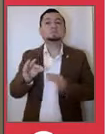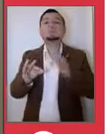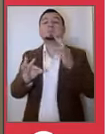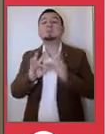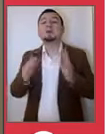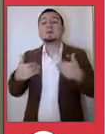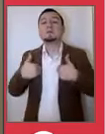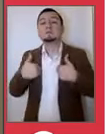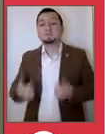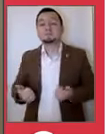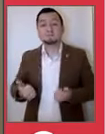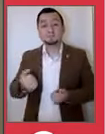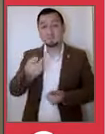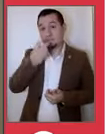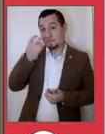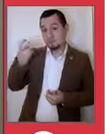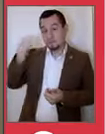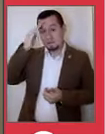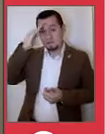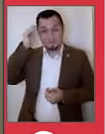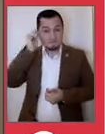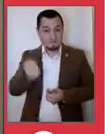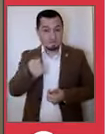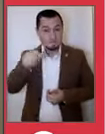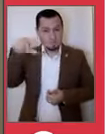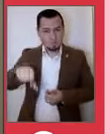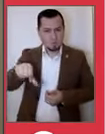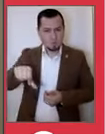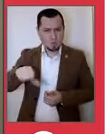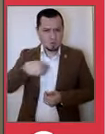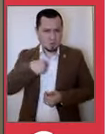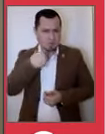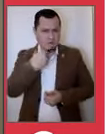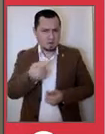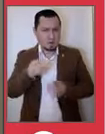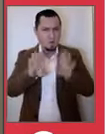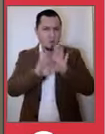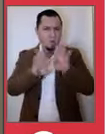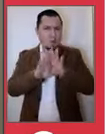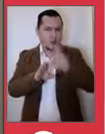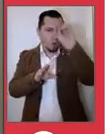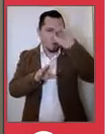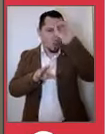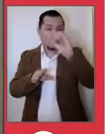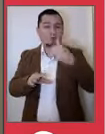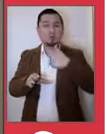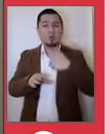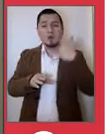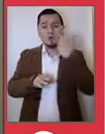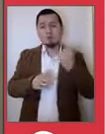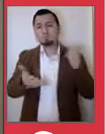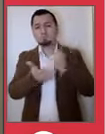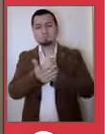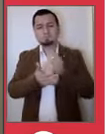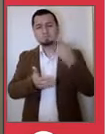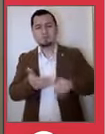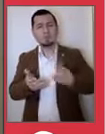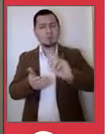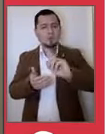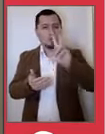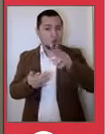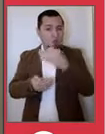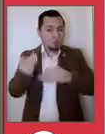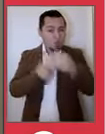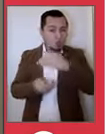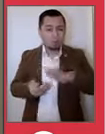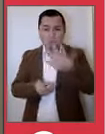entendiendo que en esa época y lo digo en un ánimo de autocrítica por supuesto también lo platicábamos aquí en la mesa todos